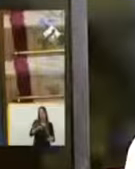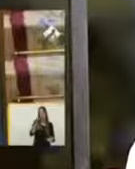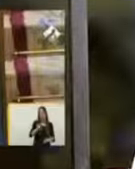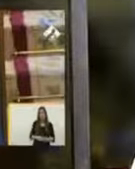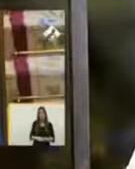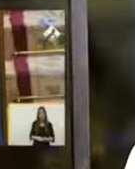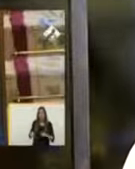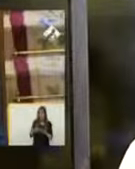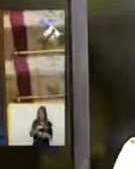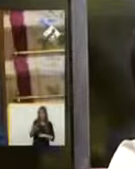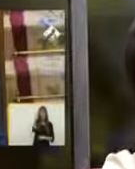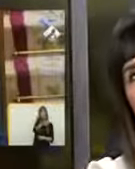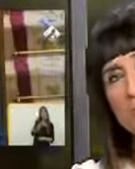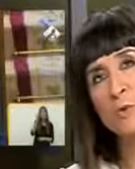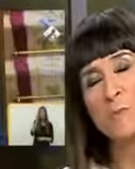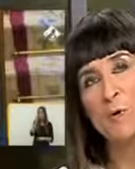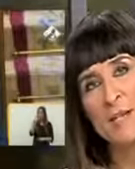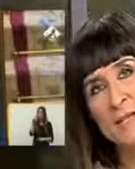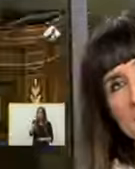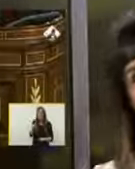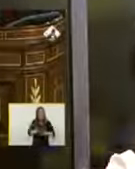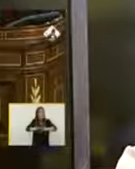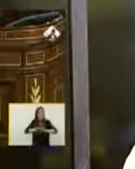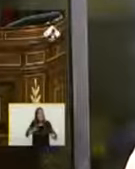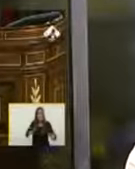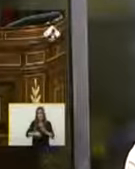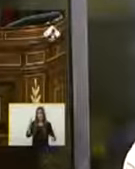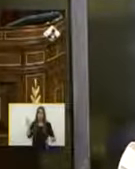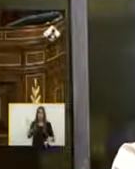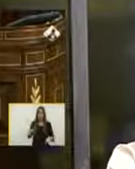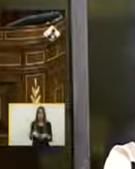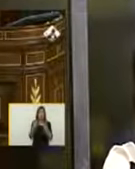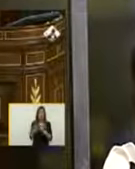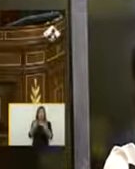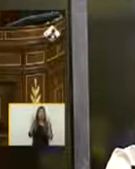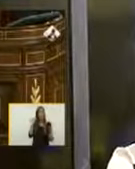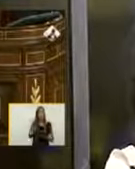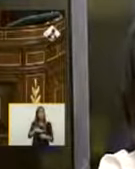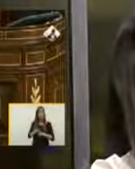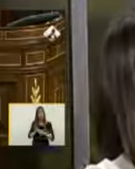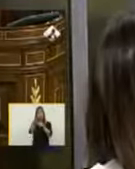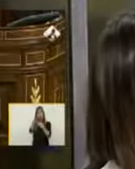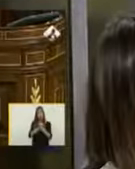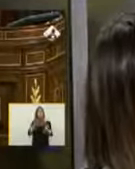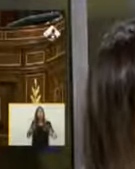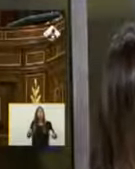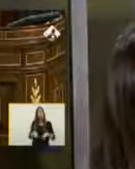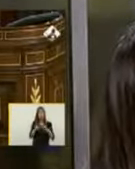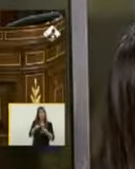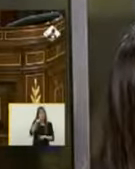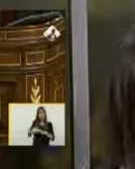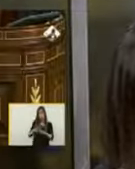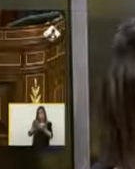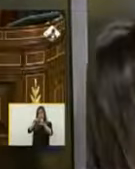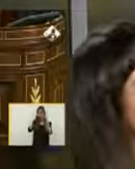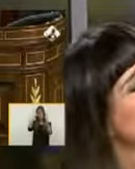señorías... Bueno, pues 10 minutos prácticamente llevan estos momentos Pedro Sánchez. Si el presidente fuera fiel al reglamento, tendría que estar a punto de concluir esa intervención. Manuel